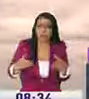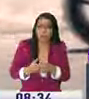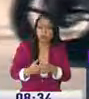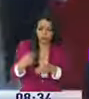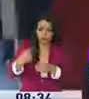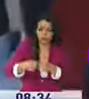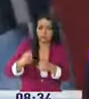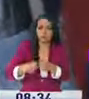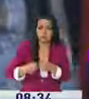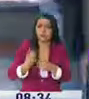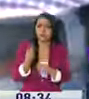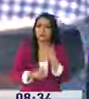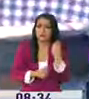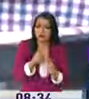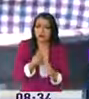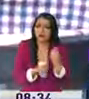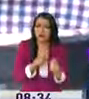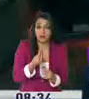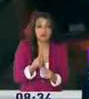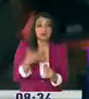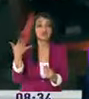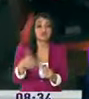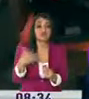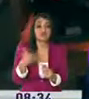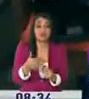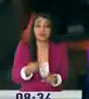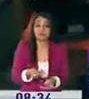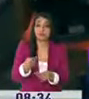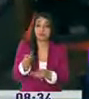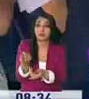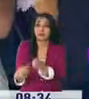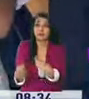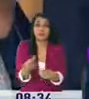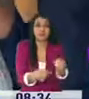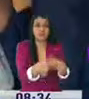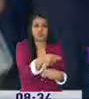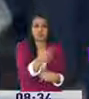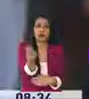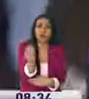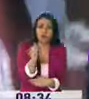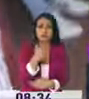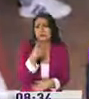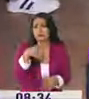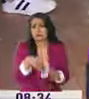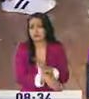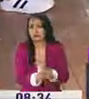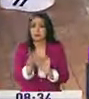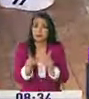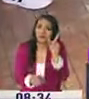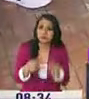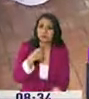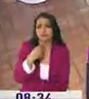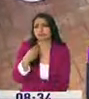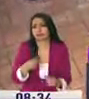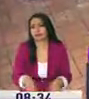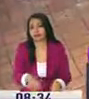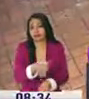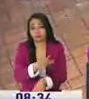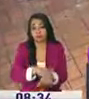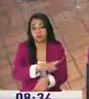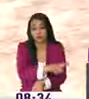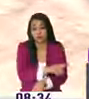internacional dedicada supuestamente a la ingrata tarea de envenenar a jóvenes y personas que lastimosamente han caído en garras de la